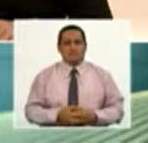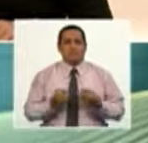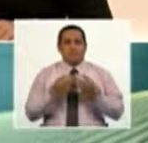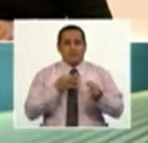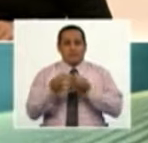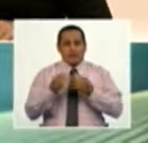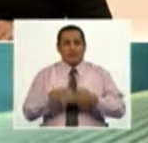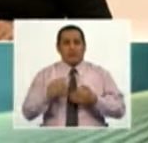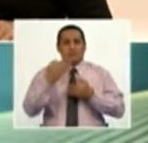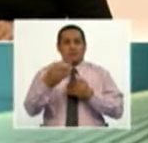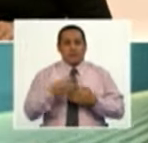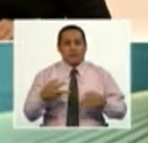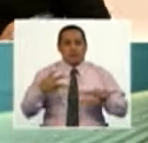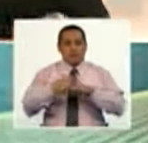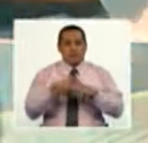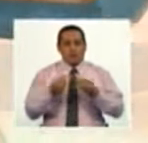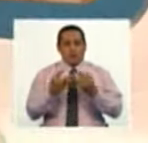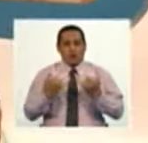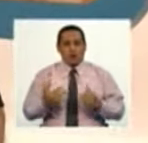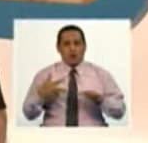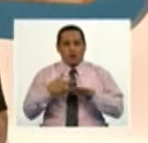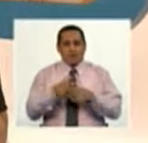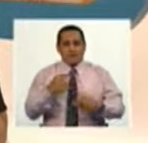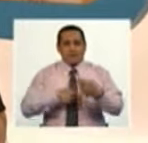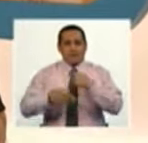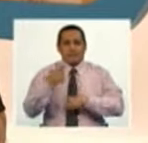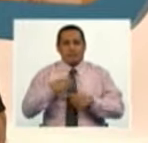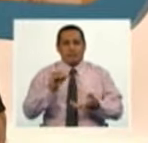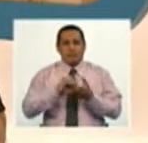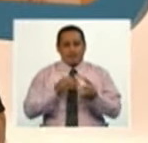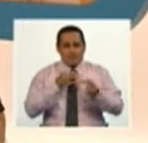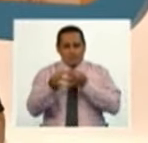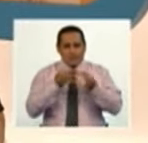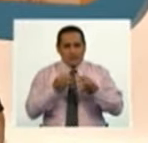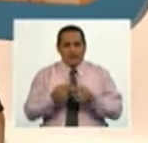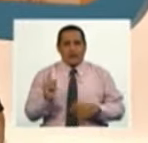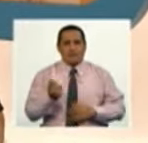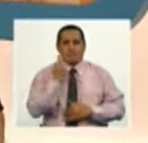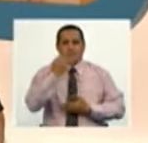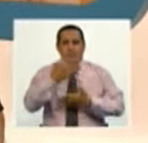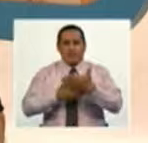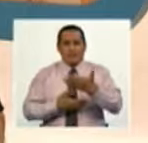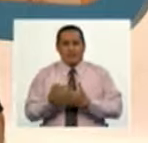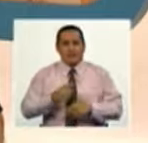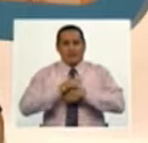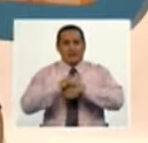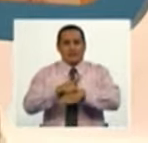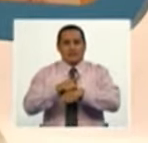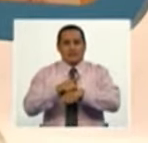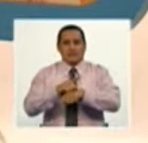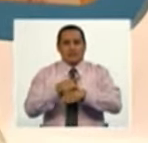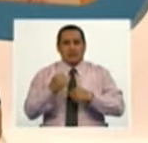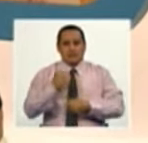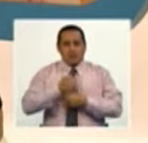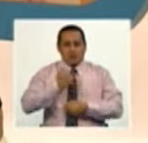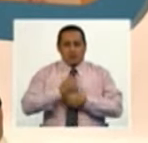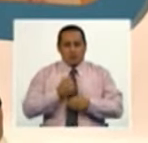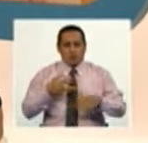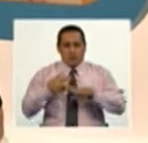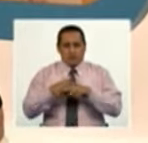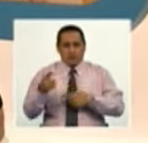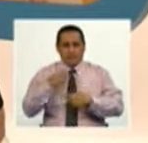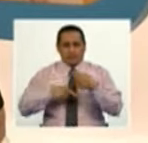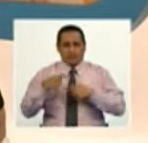luego. Aclarando luego de la pausa, porque nos vamos a la pausa, pero regresamos para seguir comentando el principio de inmediatez